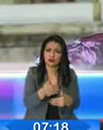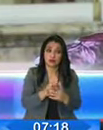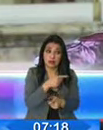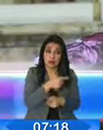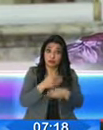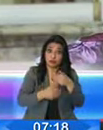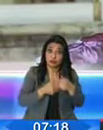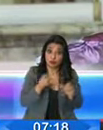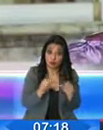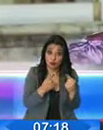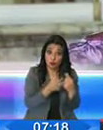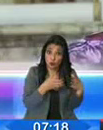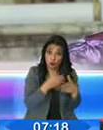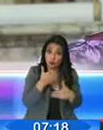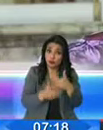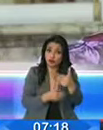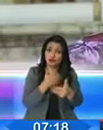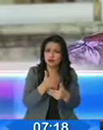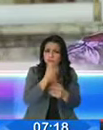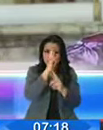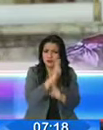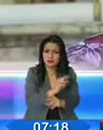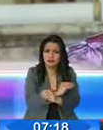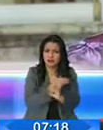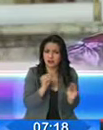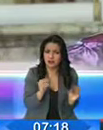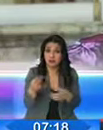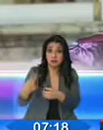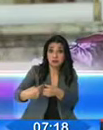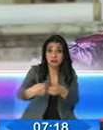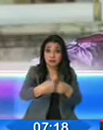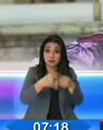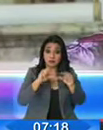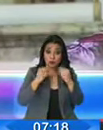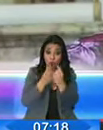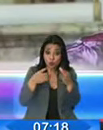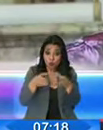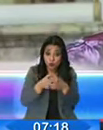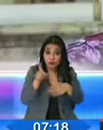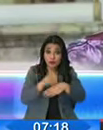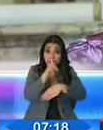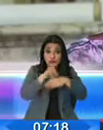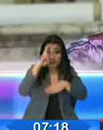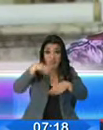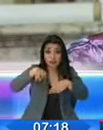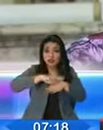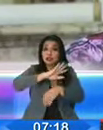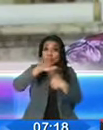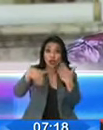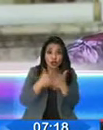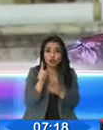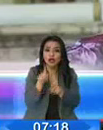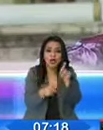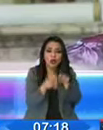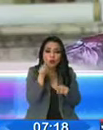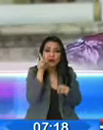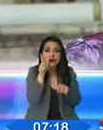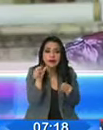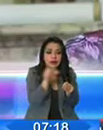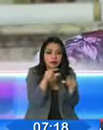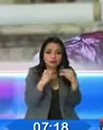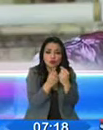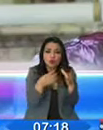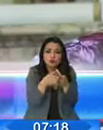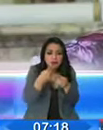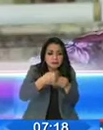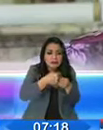procedimiento absolutamente irregular, donde no participó toda la dirección nacional, sino algunos dirigentes. Evidentemente esto pues